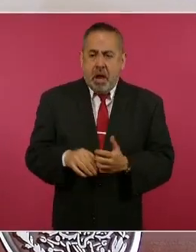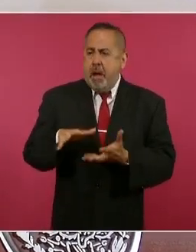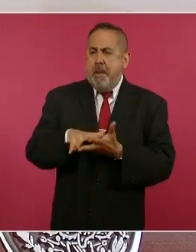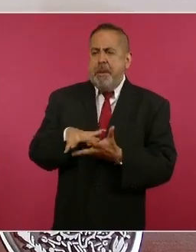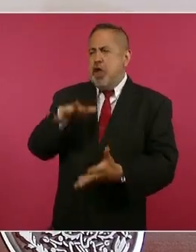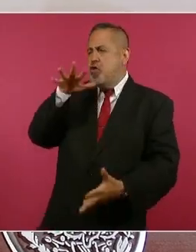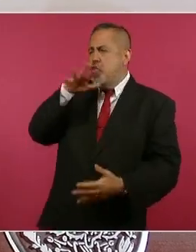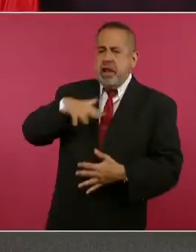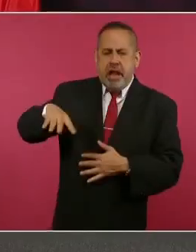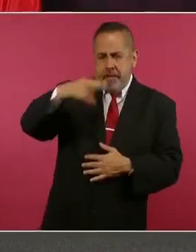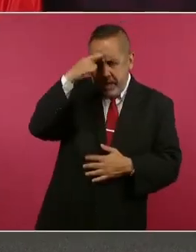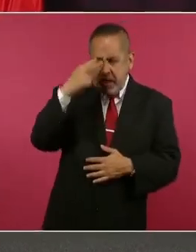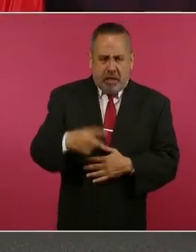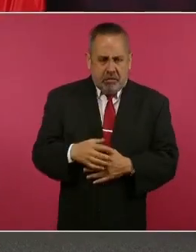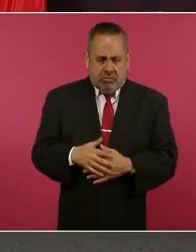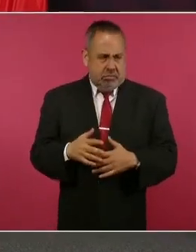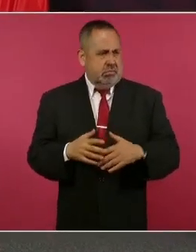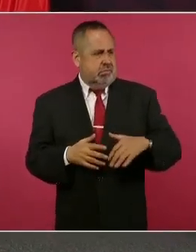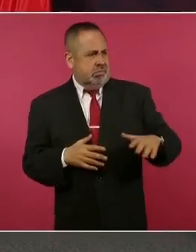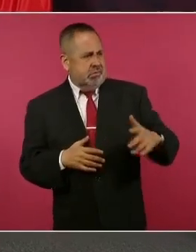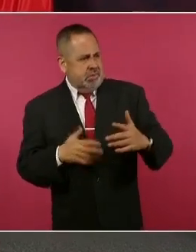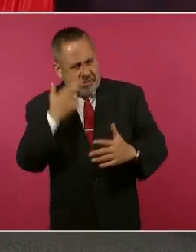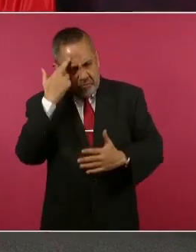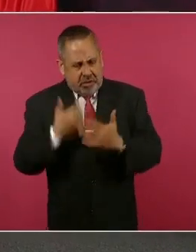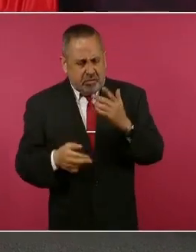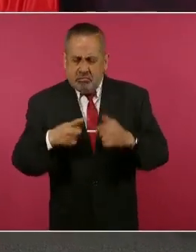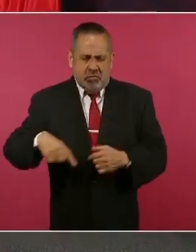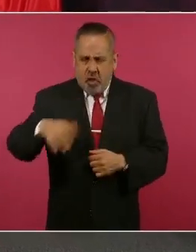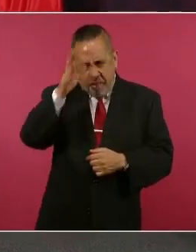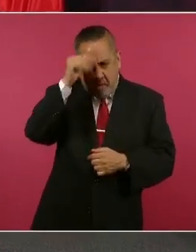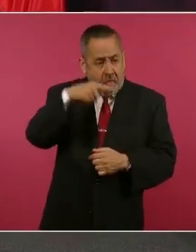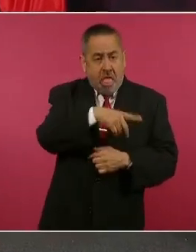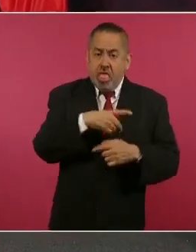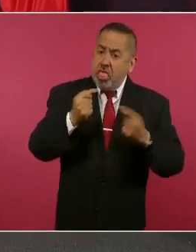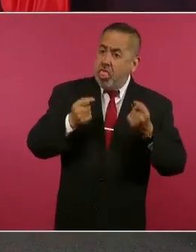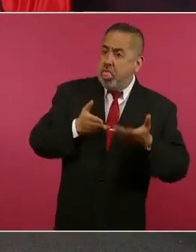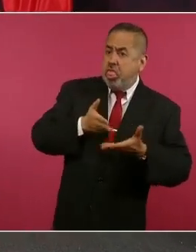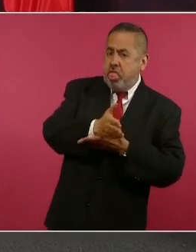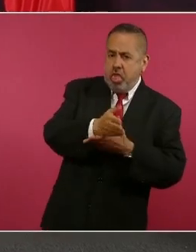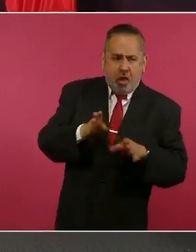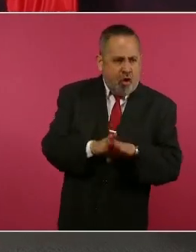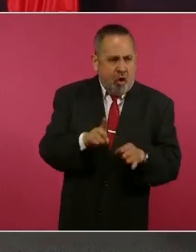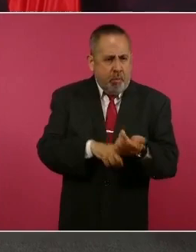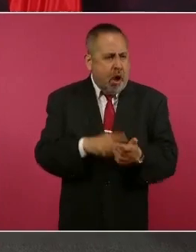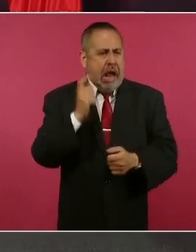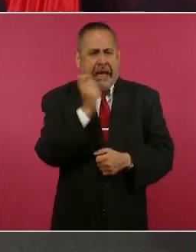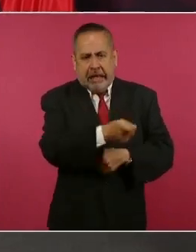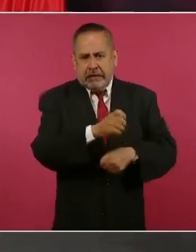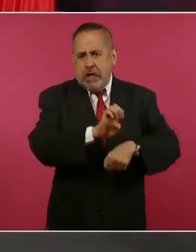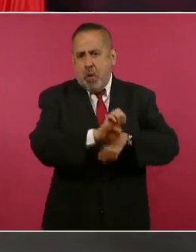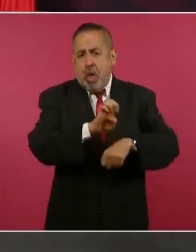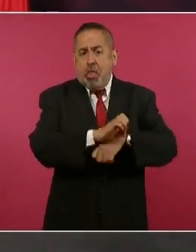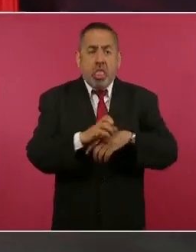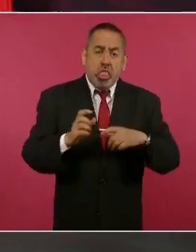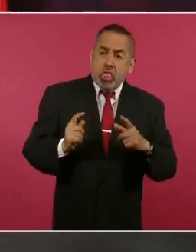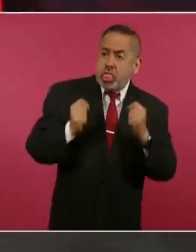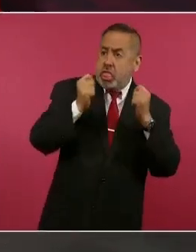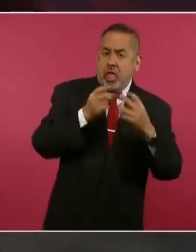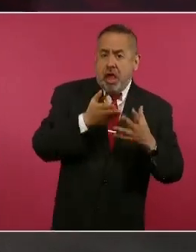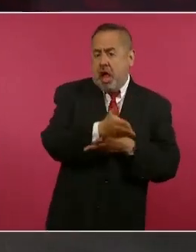los mexicanos no está de acuerdo con el proceder